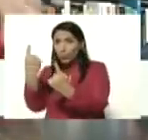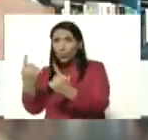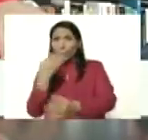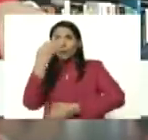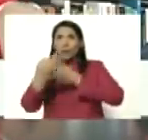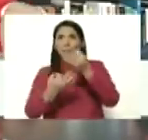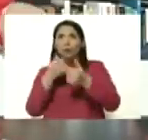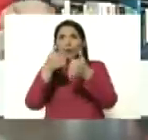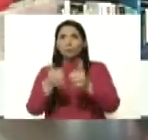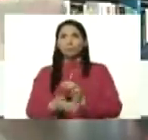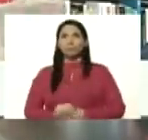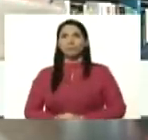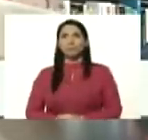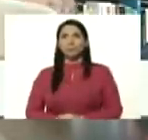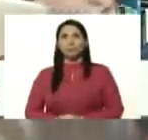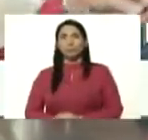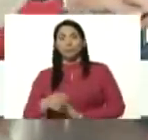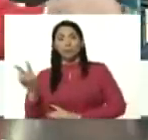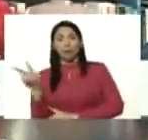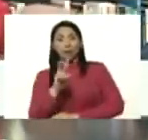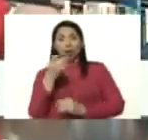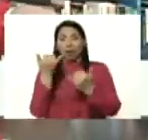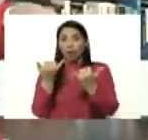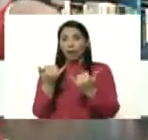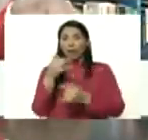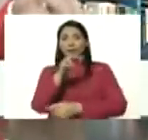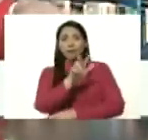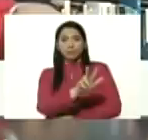uno. Venezuela llega hoy a